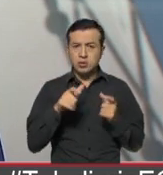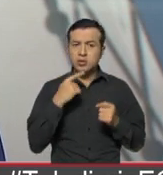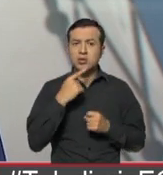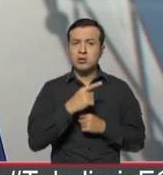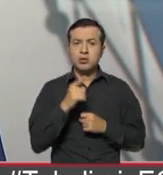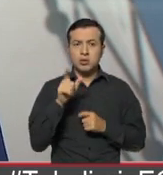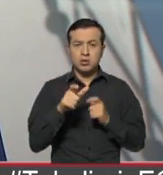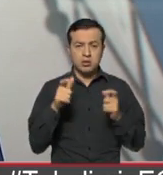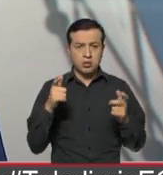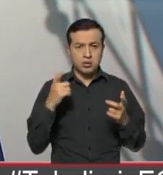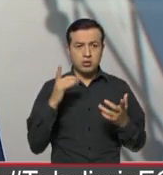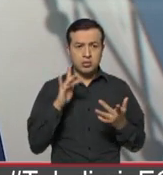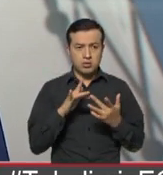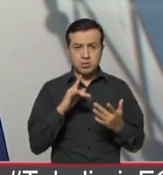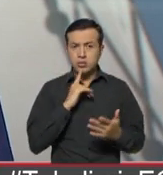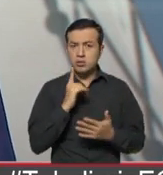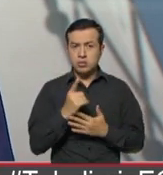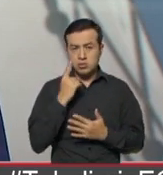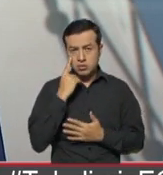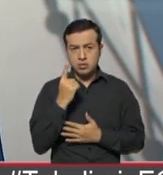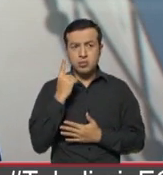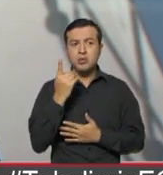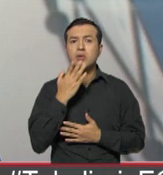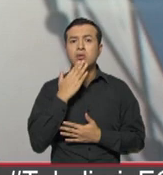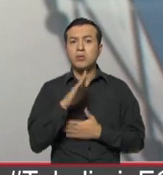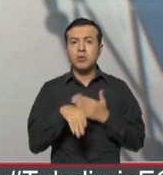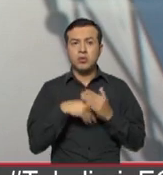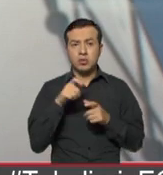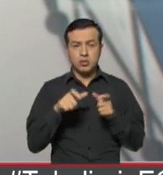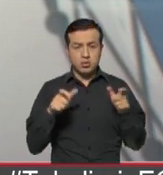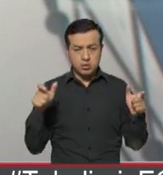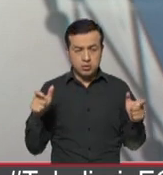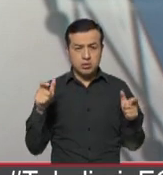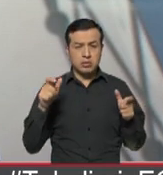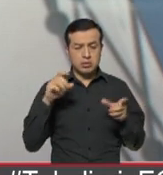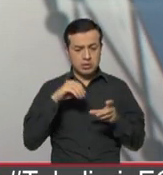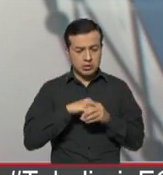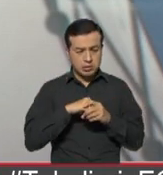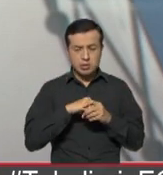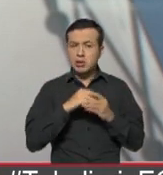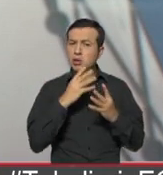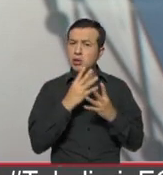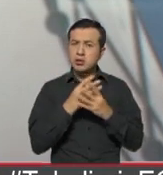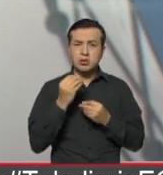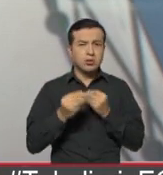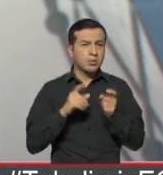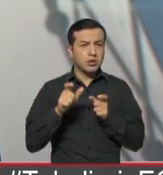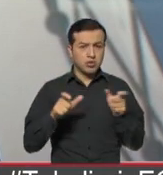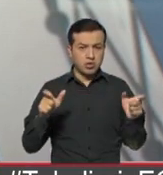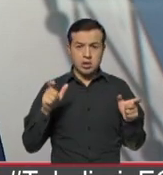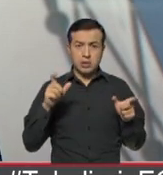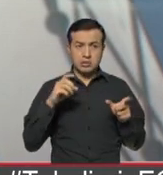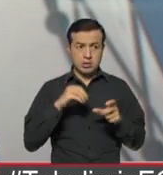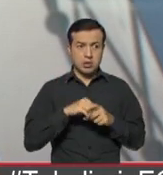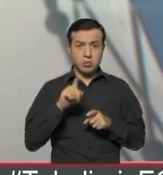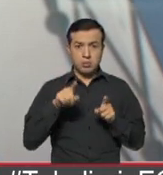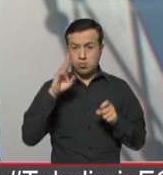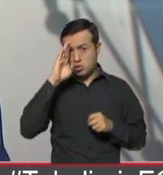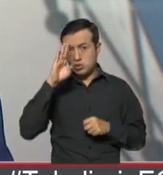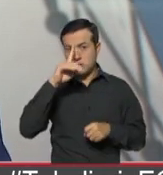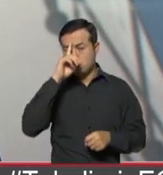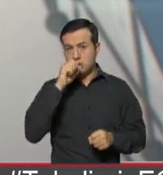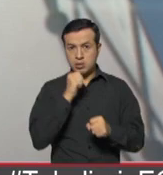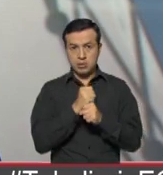menciona, esta forma de que lleguen los suministros también al interior de las cárceles? ¿Qué se hace con las bandas que están ya dentro? Porque la policía trabaja